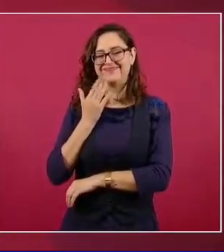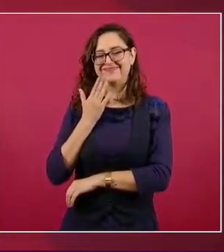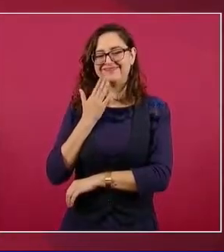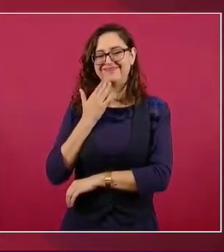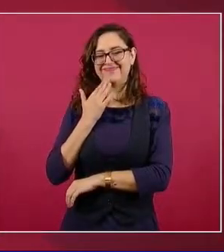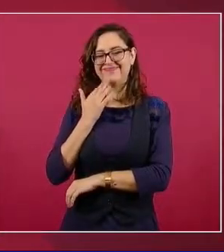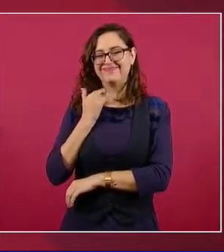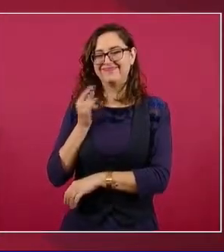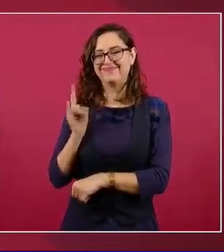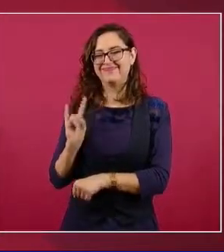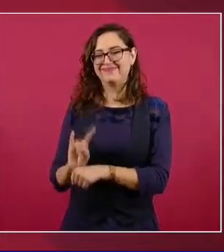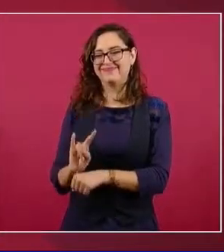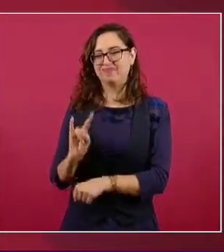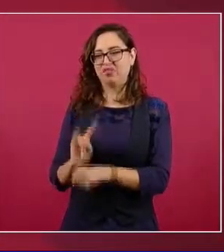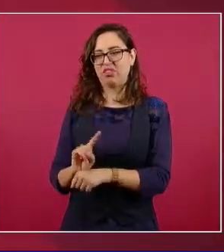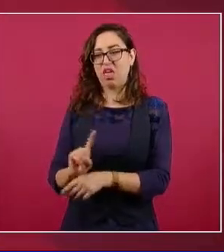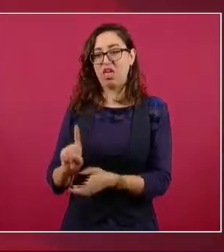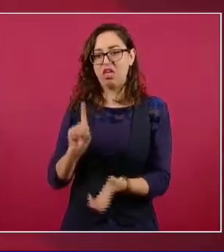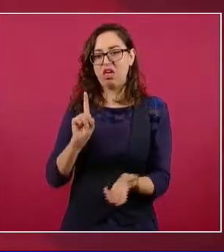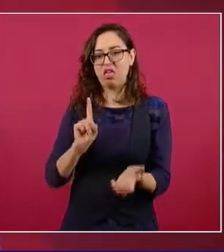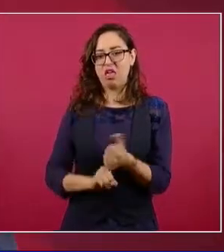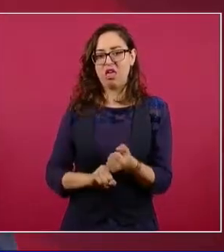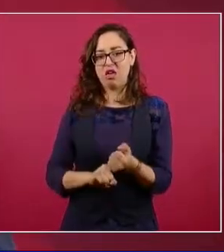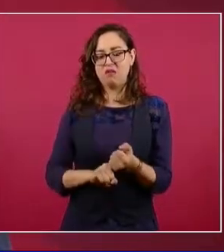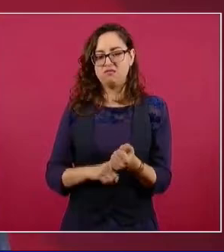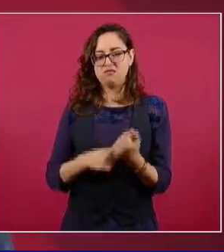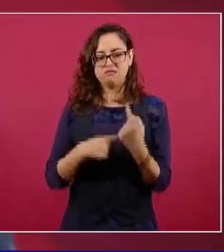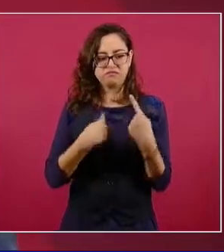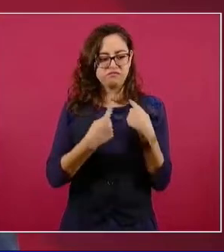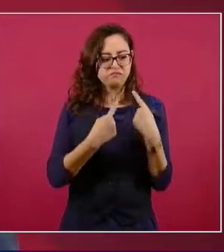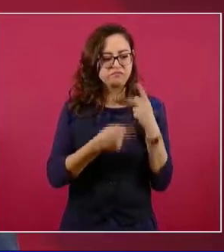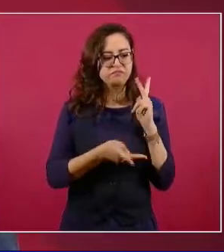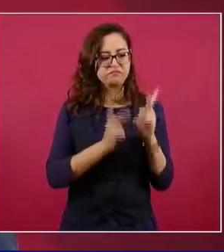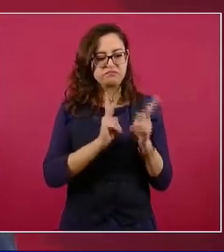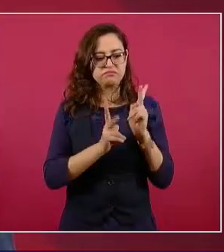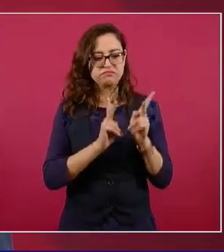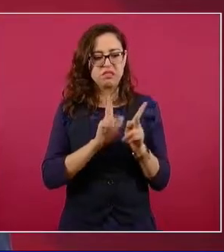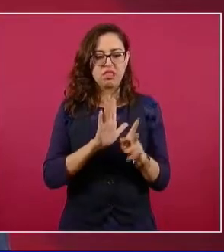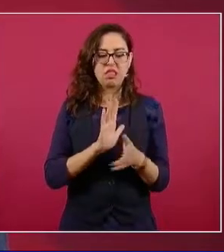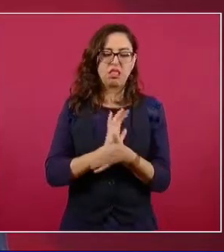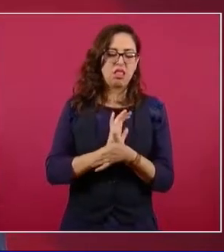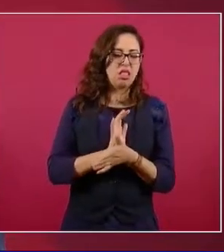eran en las conversaciones, en lo privado.